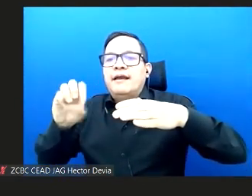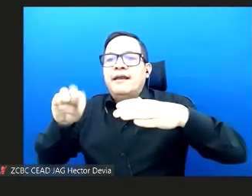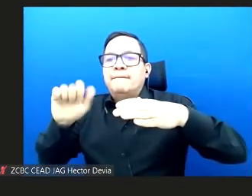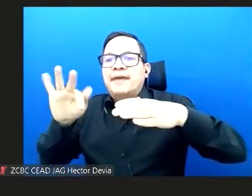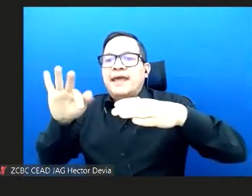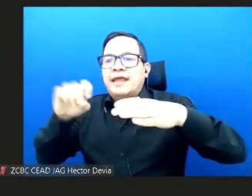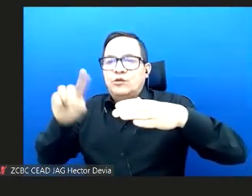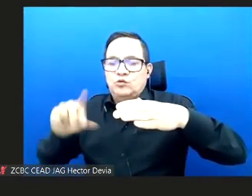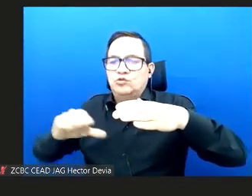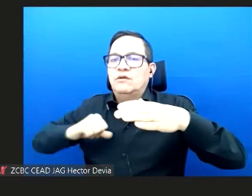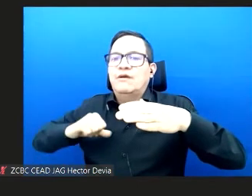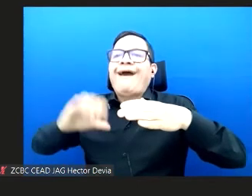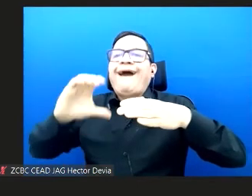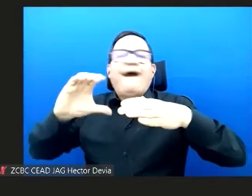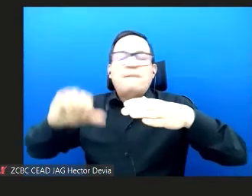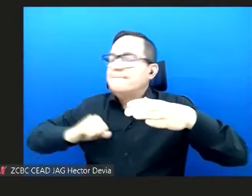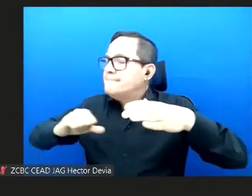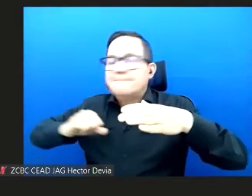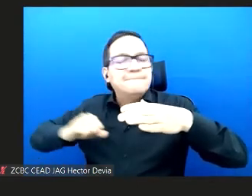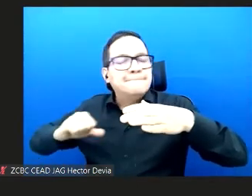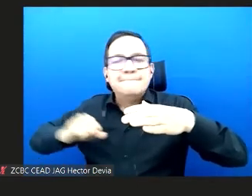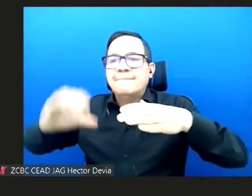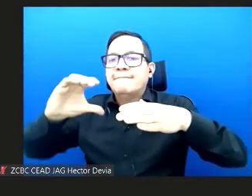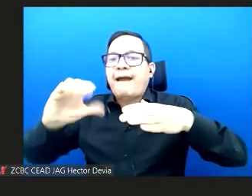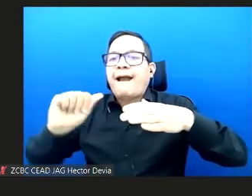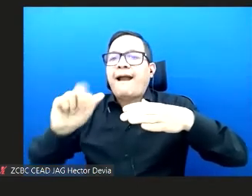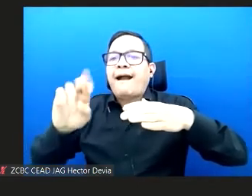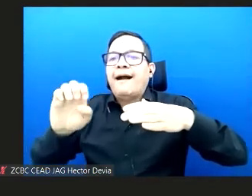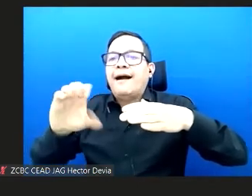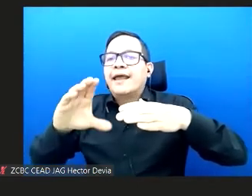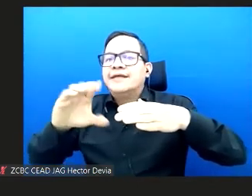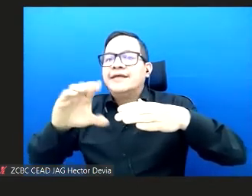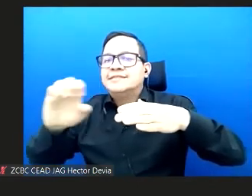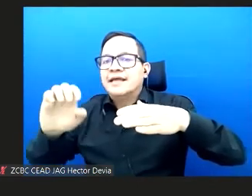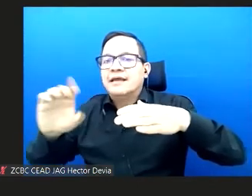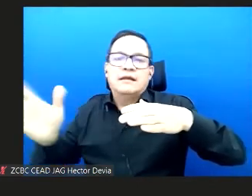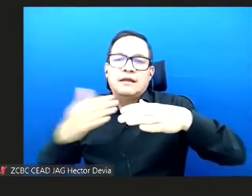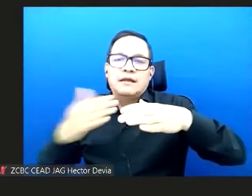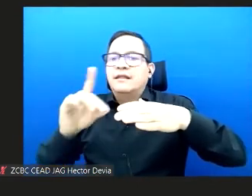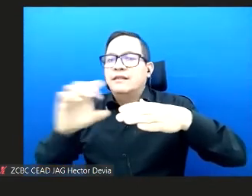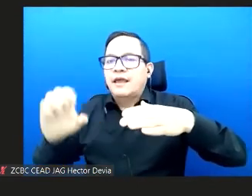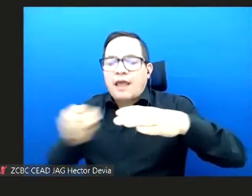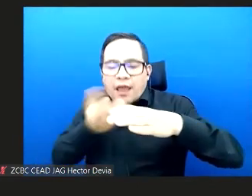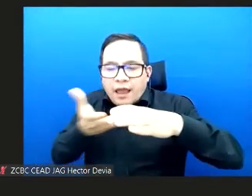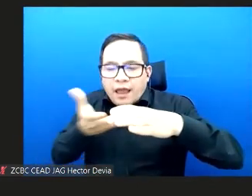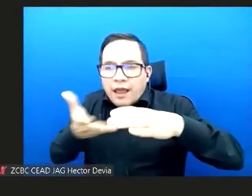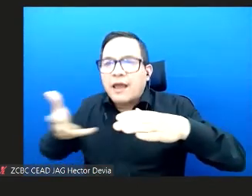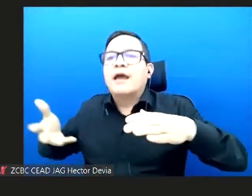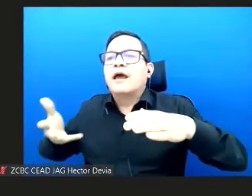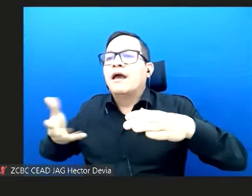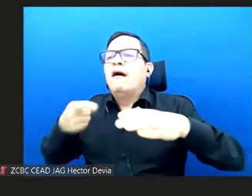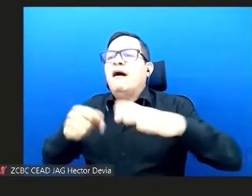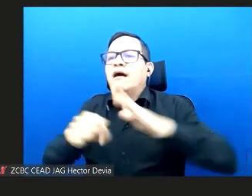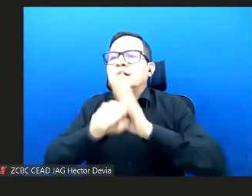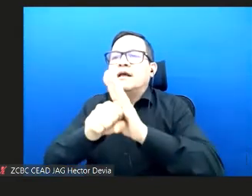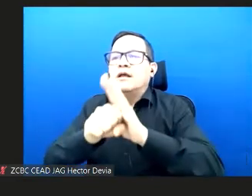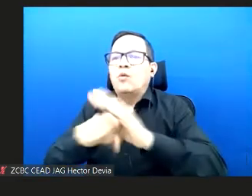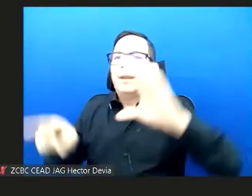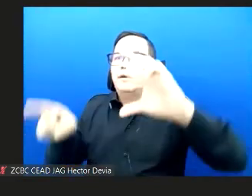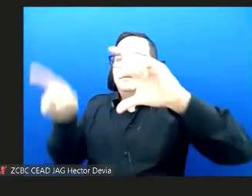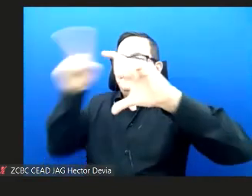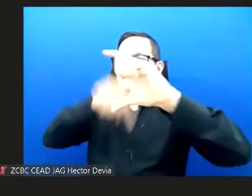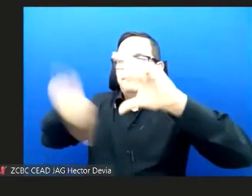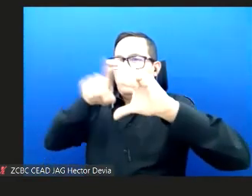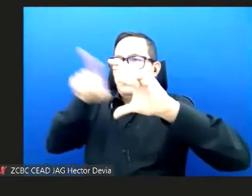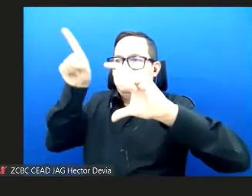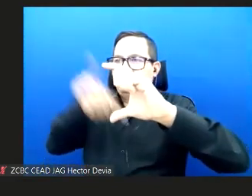con las llaves vacías o con el símbolo de la O con la raya cruzada, ¿sí? Que es la que estamos viendo